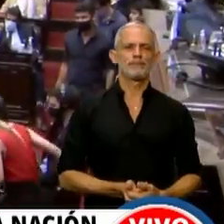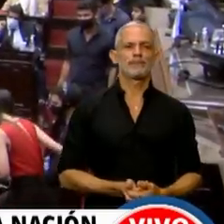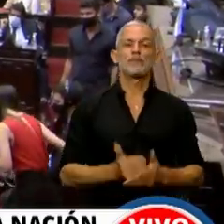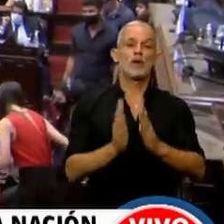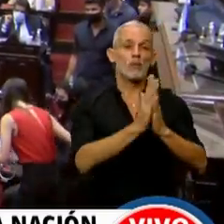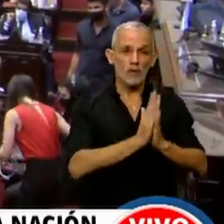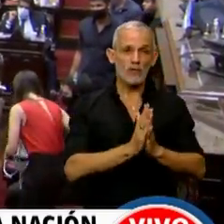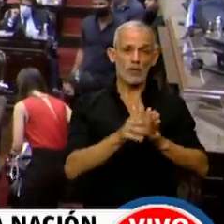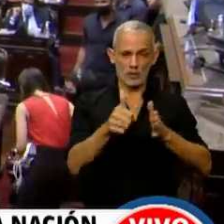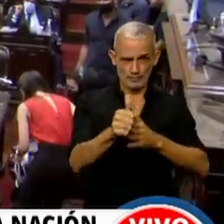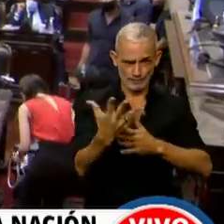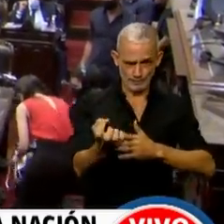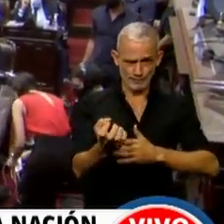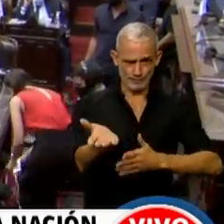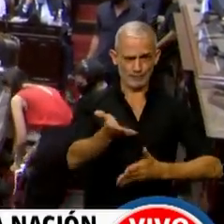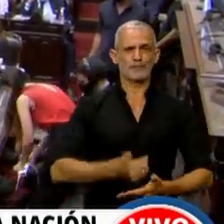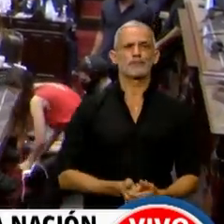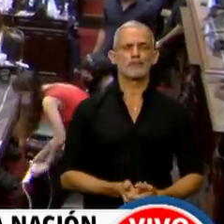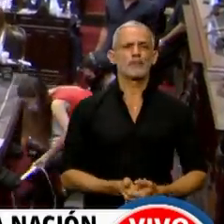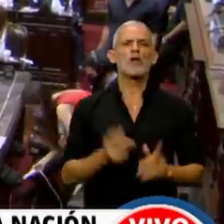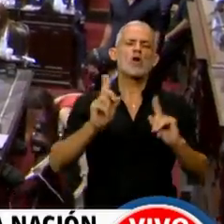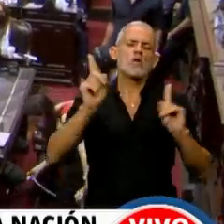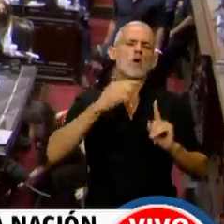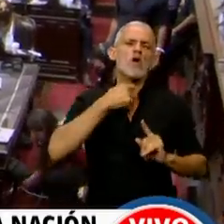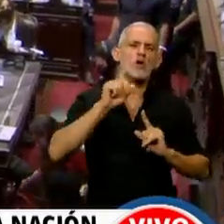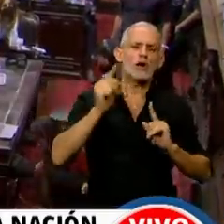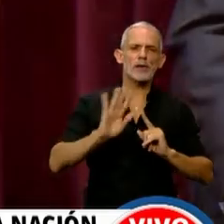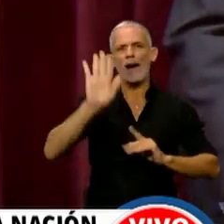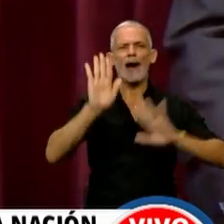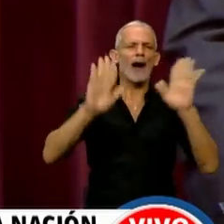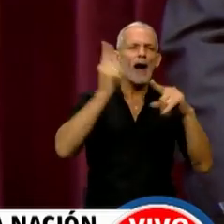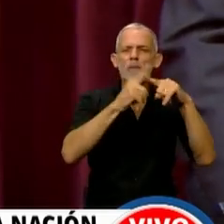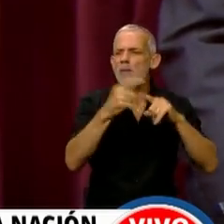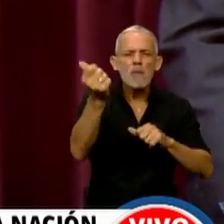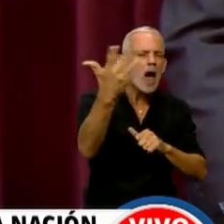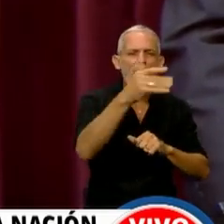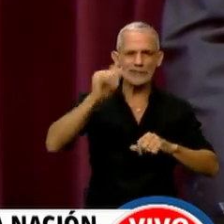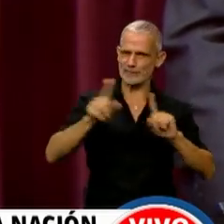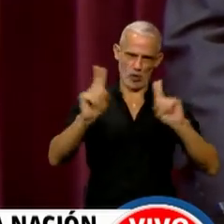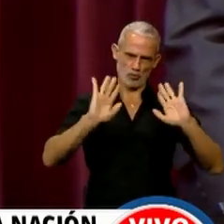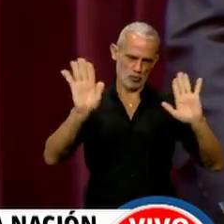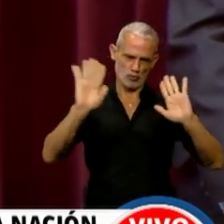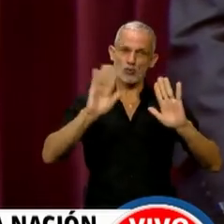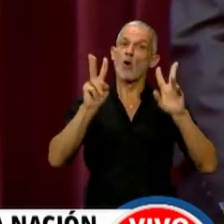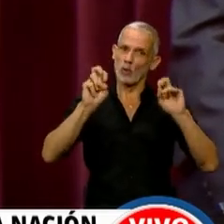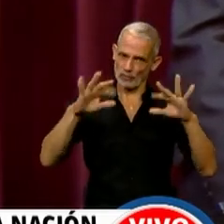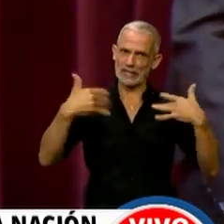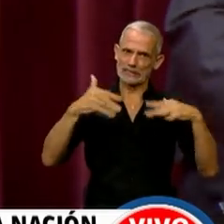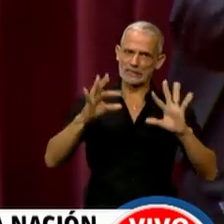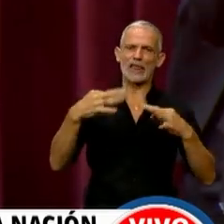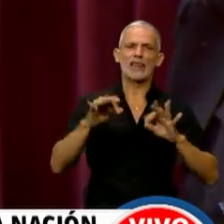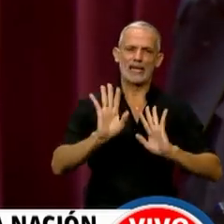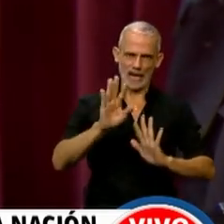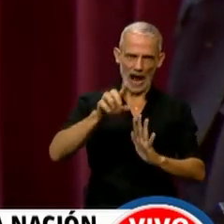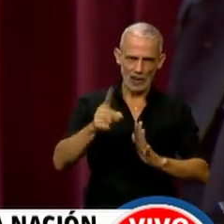por favor identifíquese no porque no quiero que digan que calculé a ojo que sí o que no en un tema como